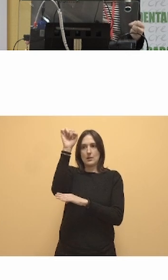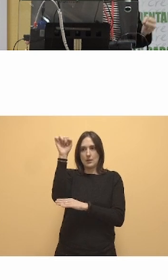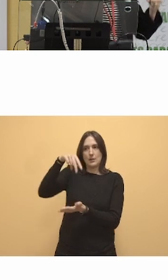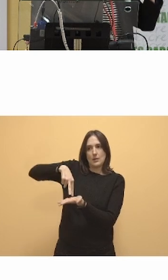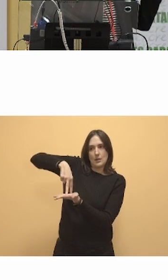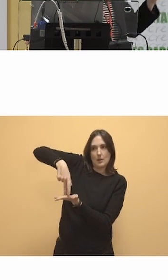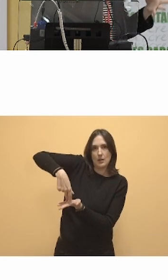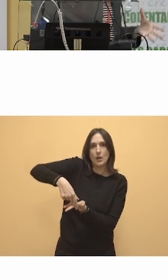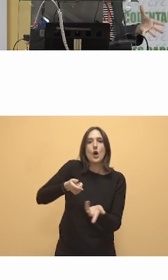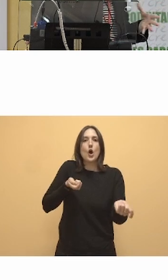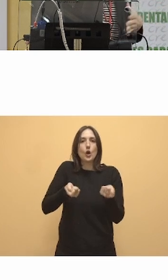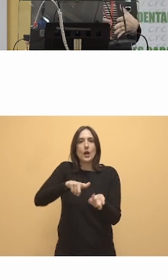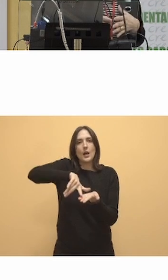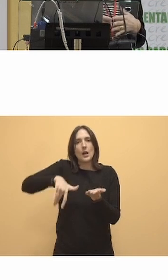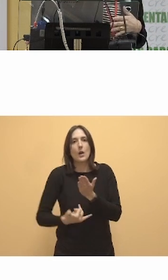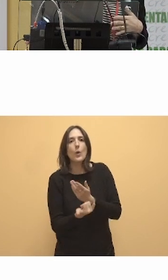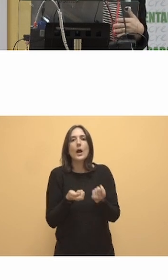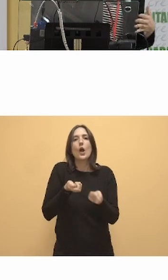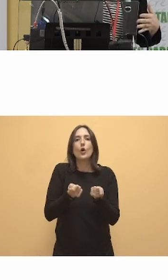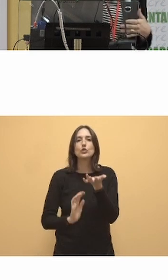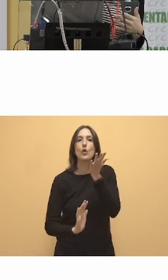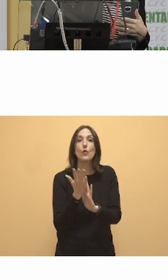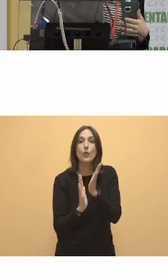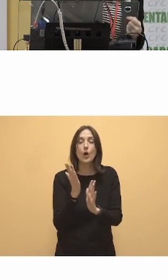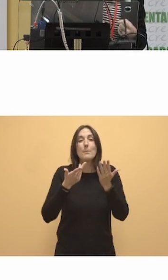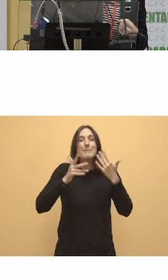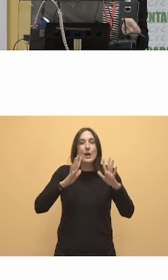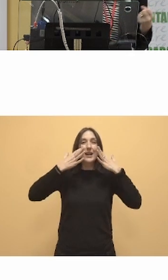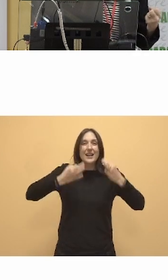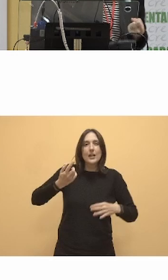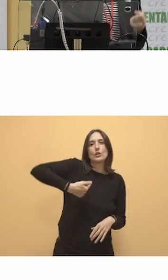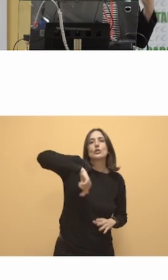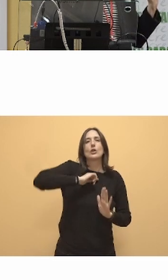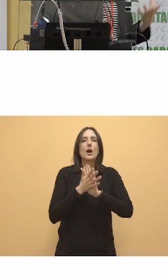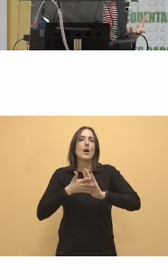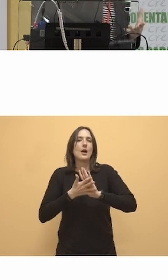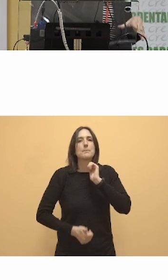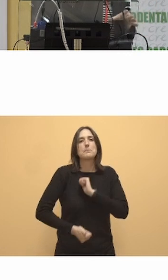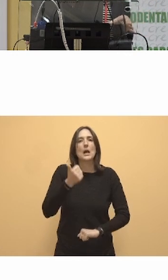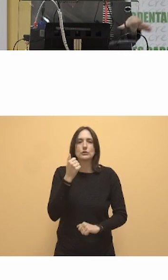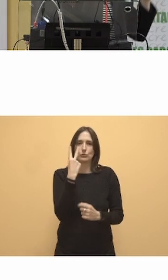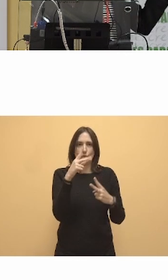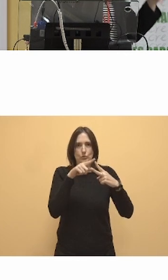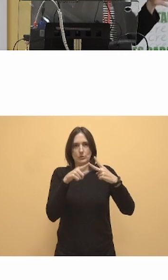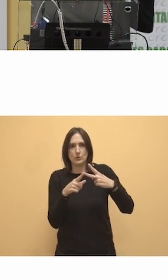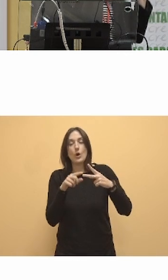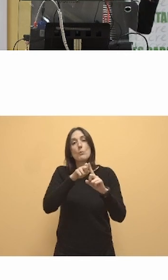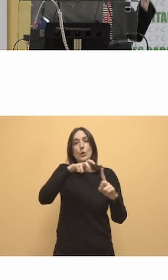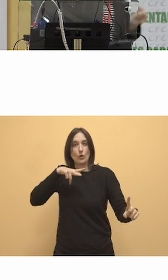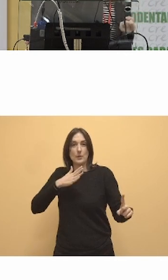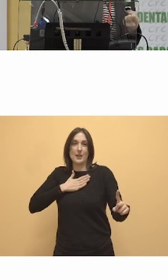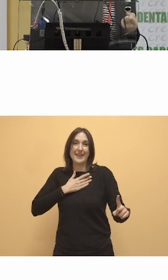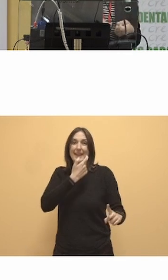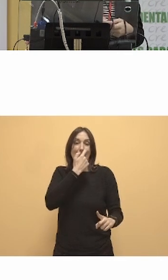lenguaje, el control del fuego, pero de todas ellas nosotros en esta charla vamos a centrarnos únicamente en dos que desde el punto de vista de